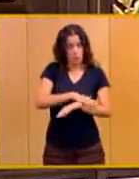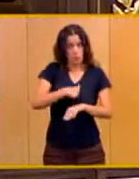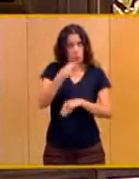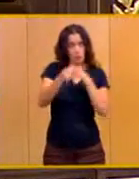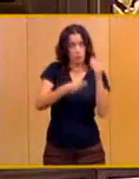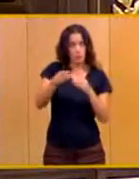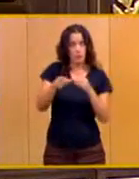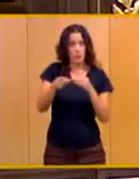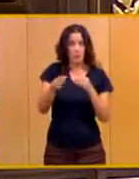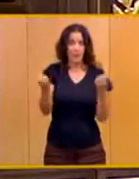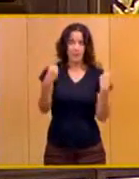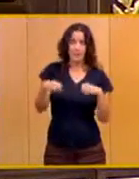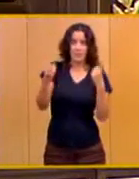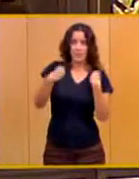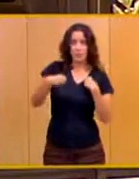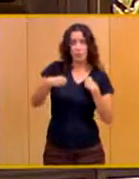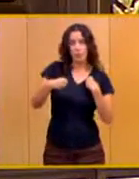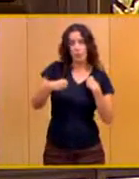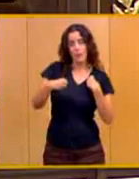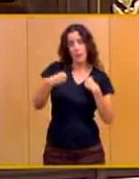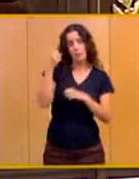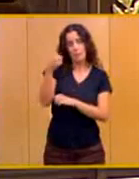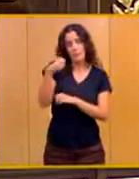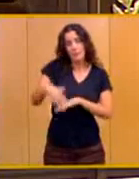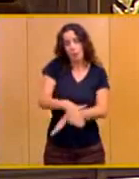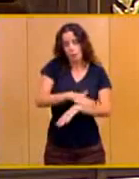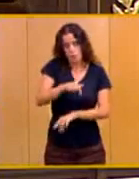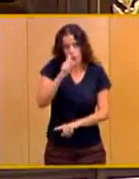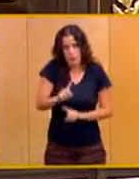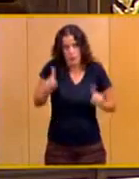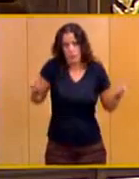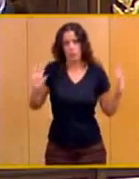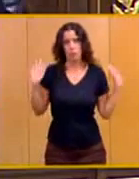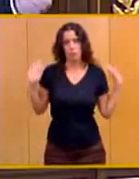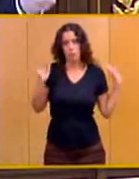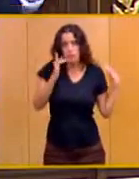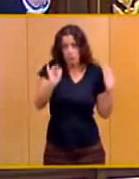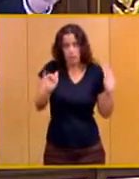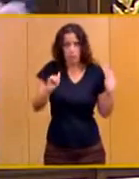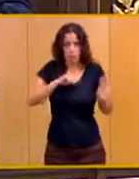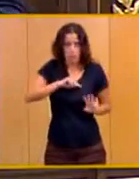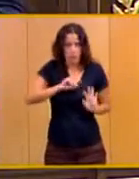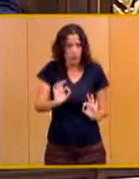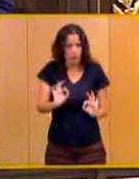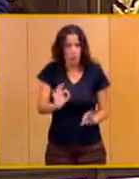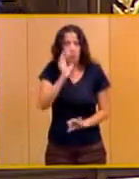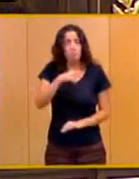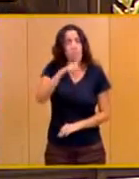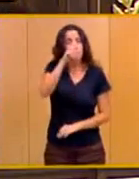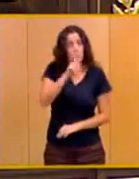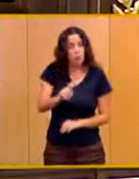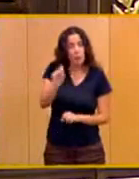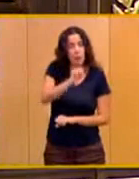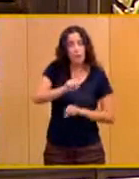de Rodiezmo de este año, si es que va. Eso es lo que me parece que ha hecho usted. Porque yo le recuerdo a usted que en el año 96